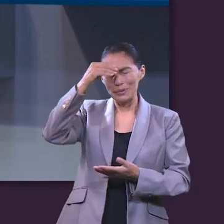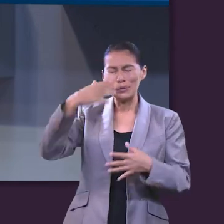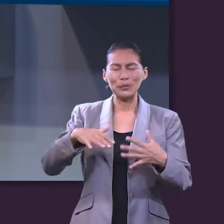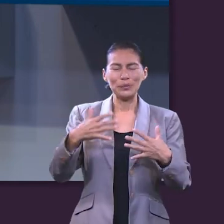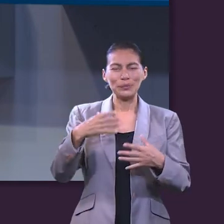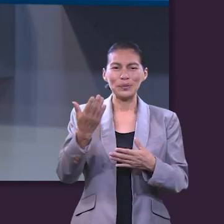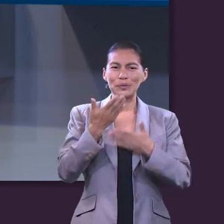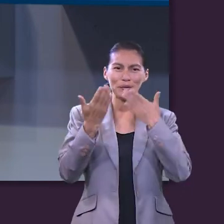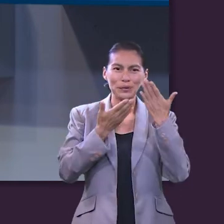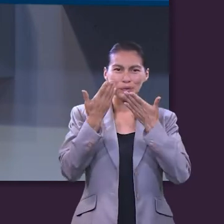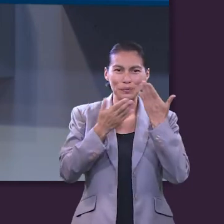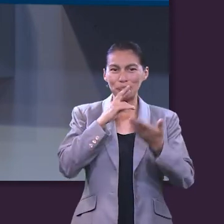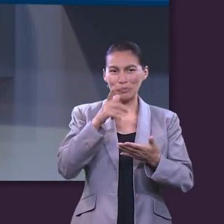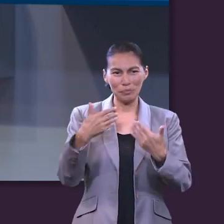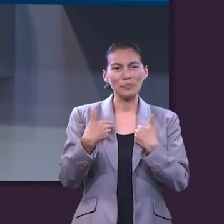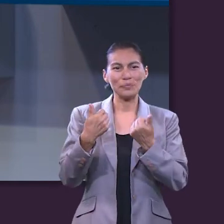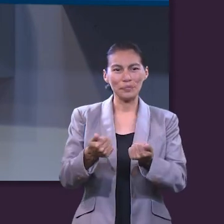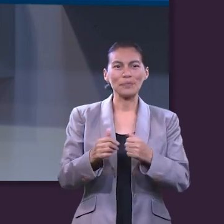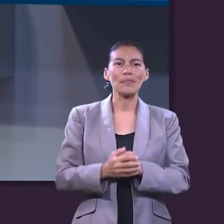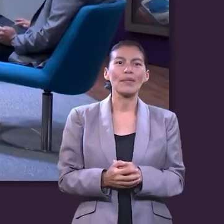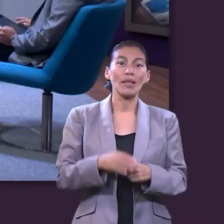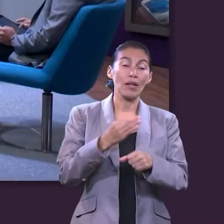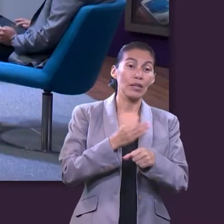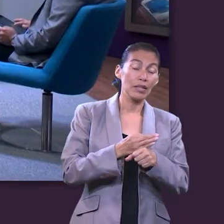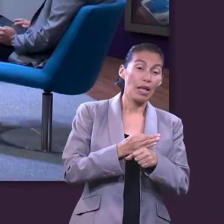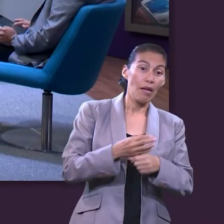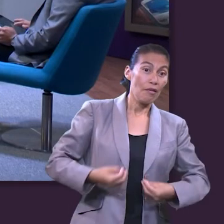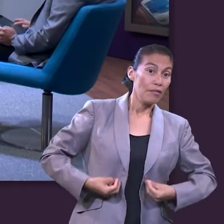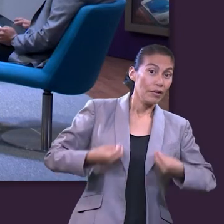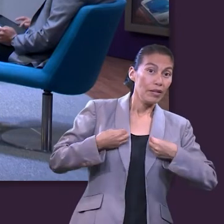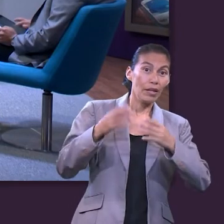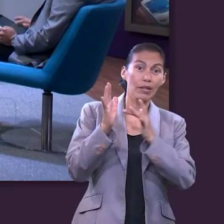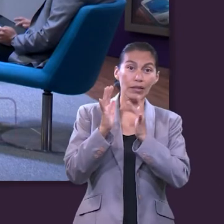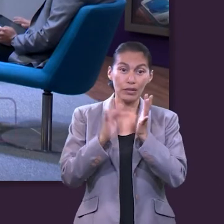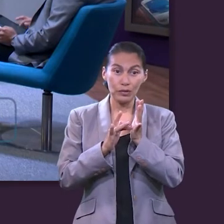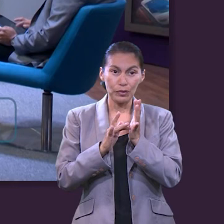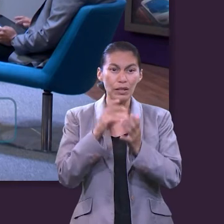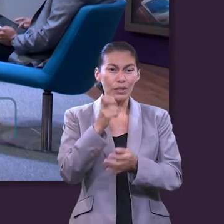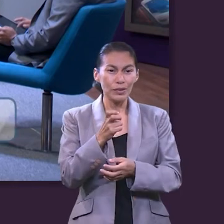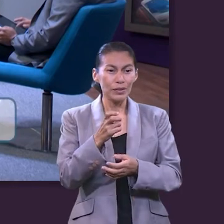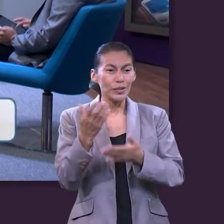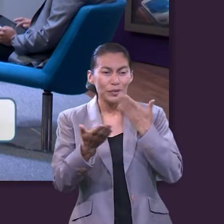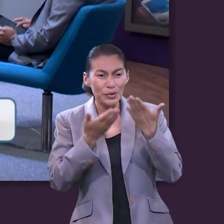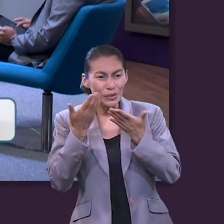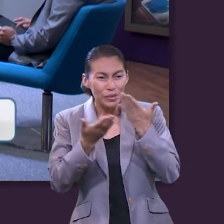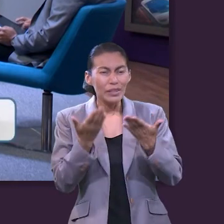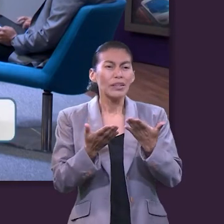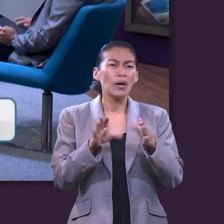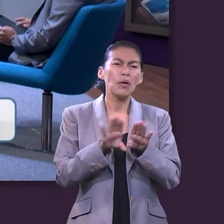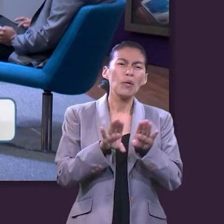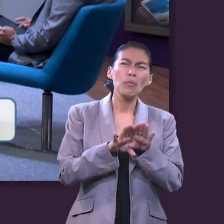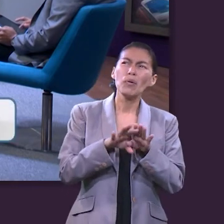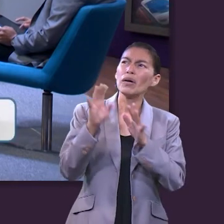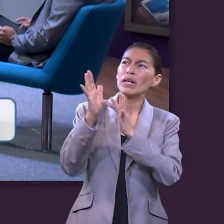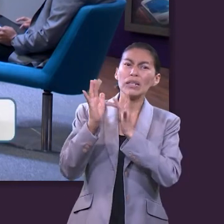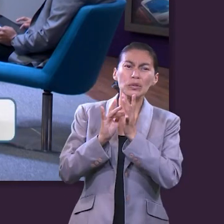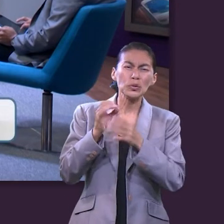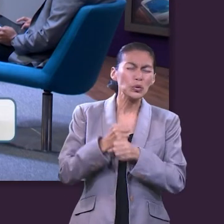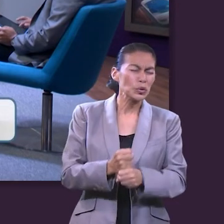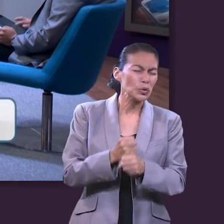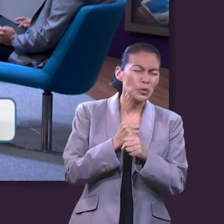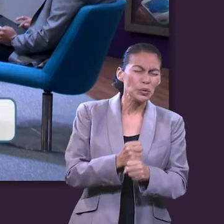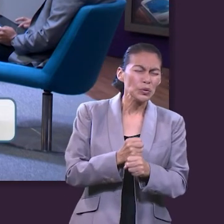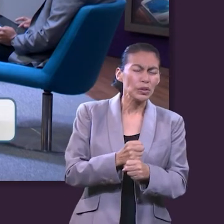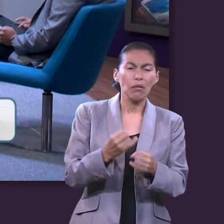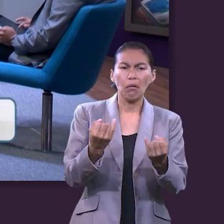enriquecido para este estudio. Y bueno, estamos recorriendo la vida de Jesús analizando la experiencia de Cristo en el crisol. Y la